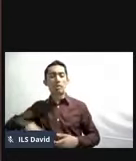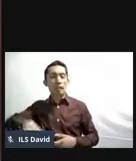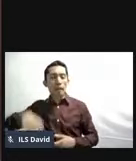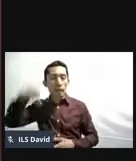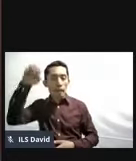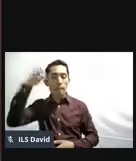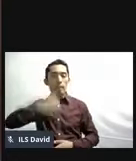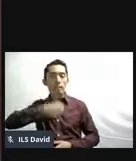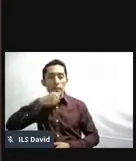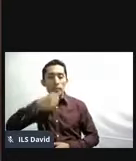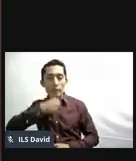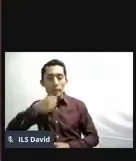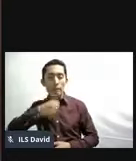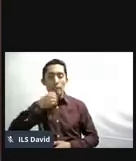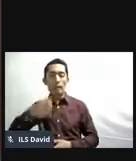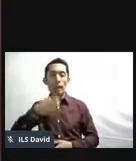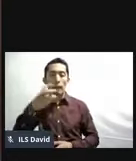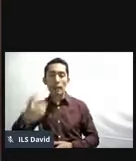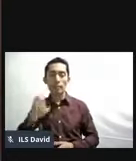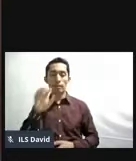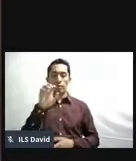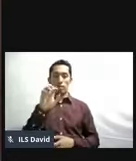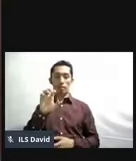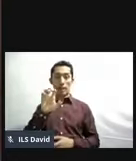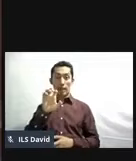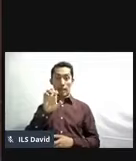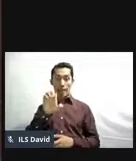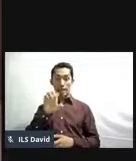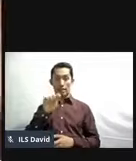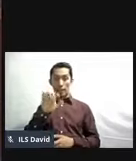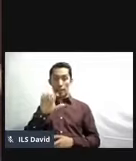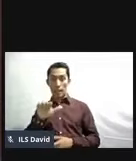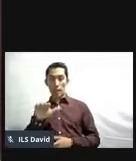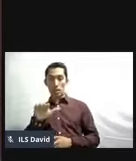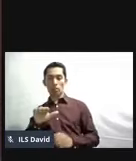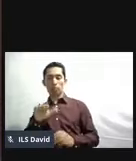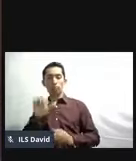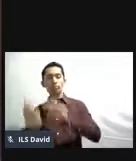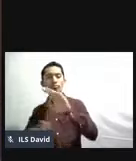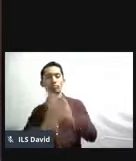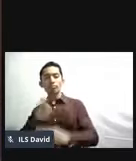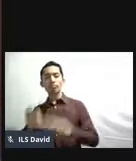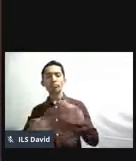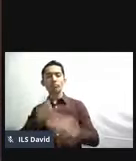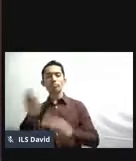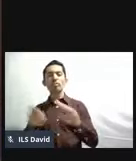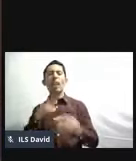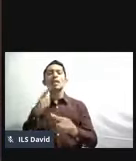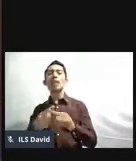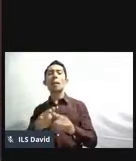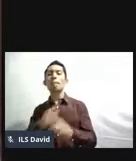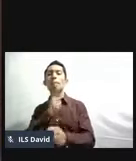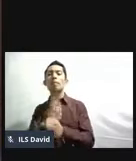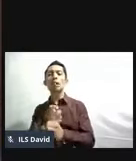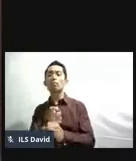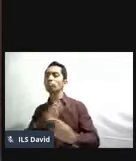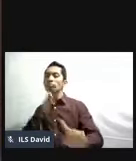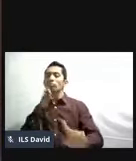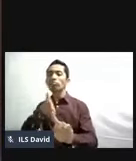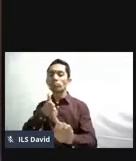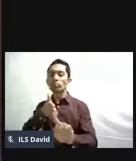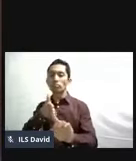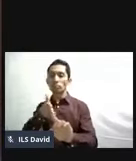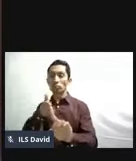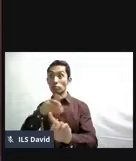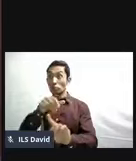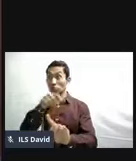No, no, no. La ética del cuidado se habla intrínsecamente o, vamos, está alineada esta teoría, porque